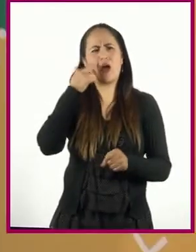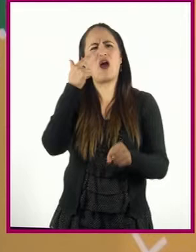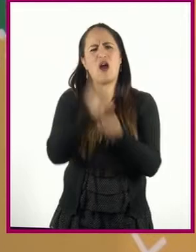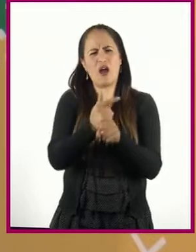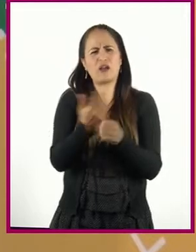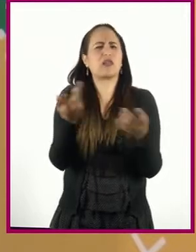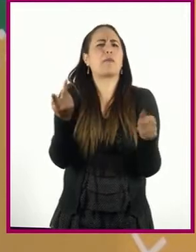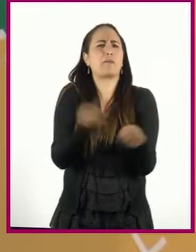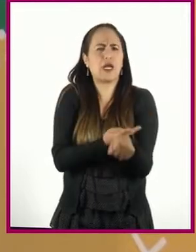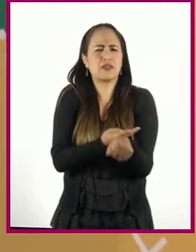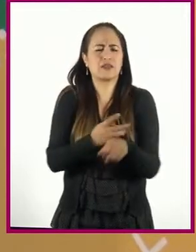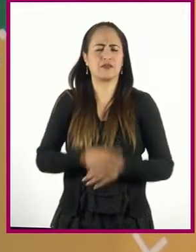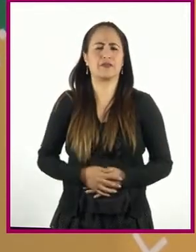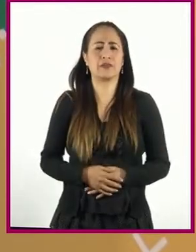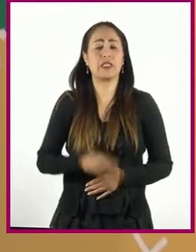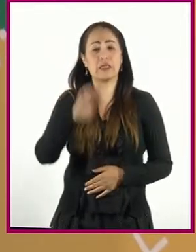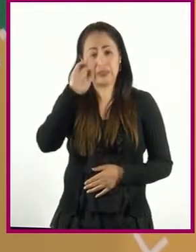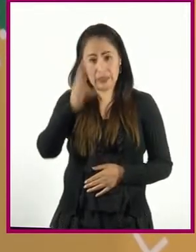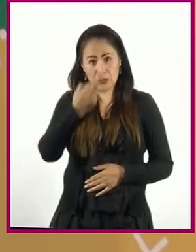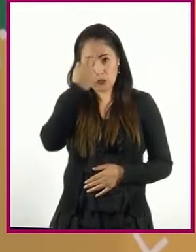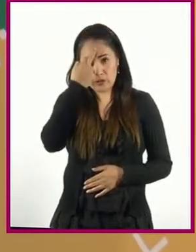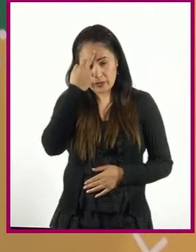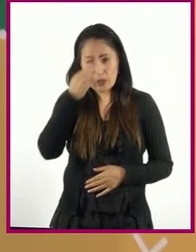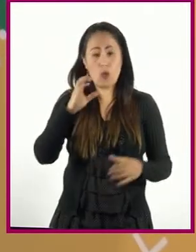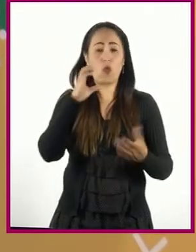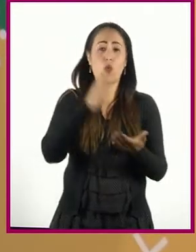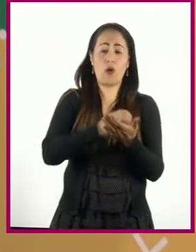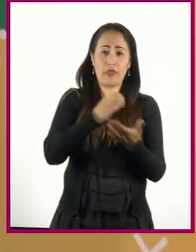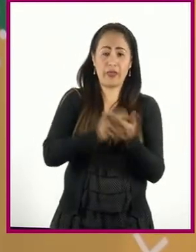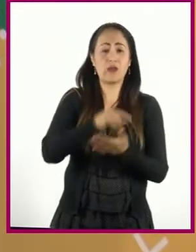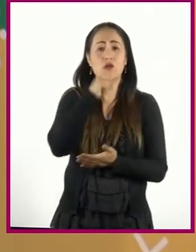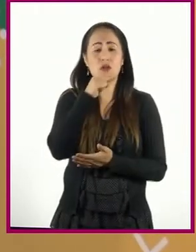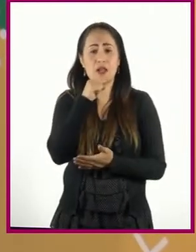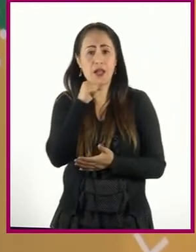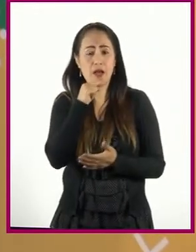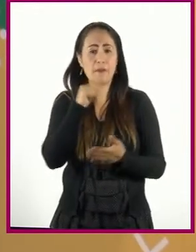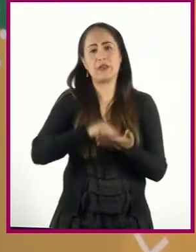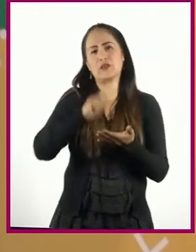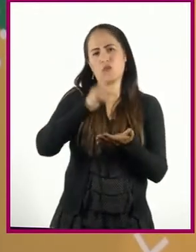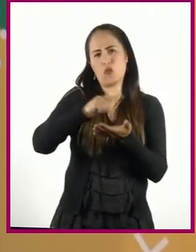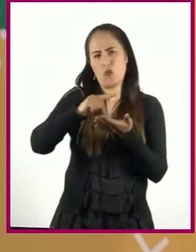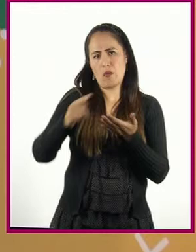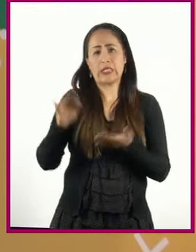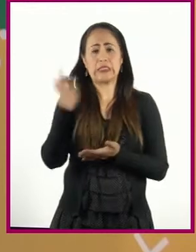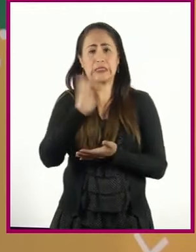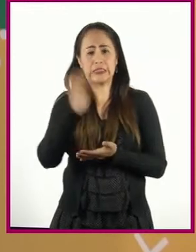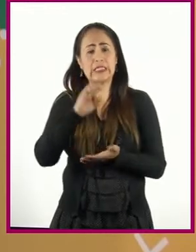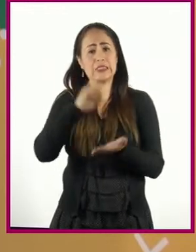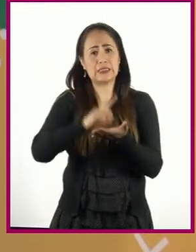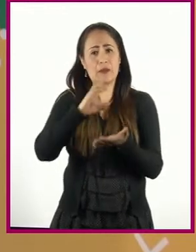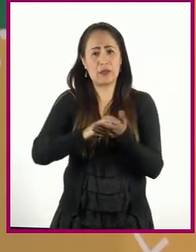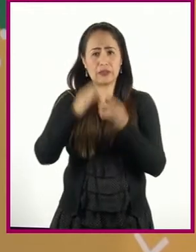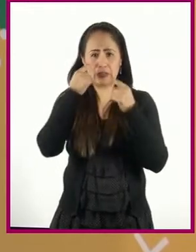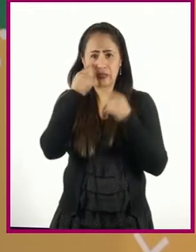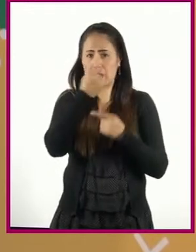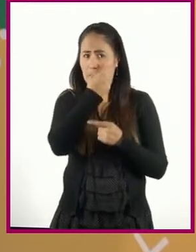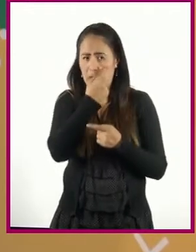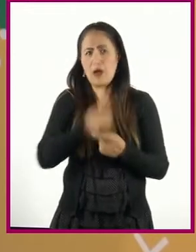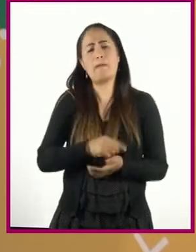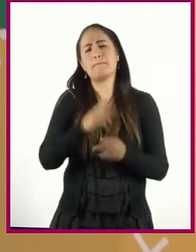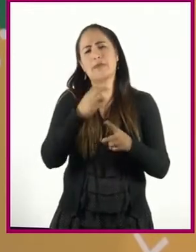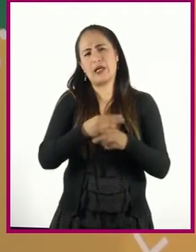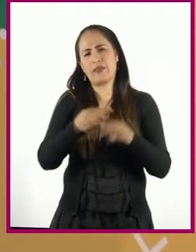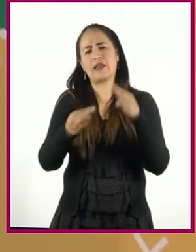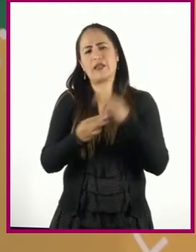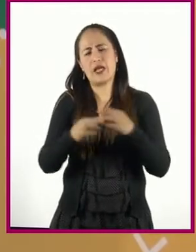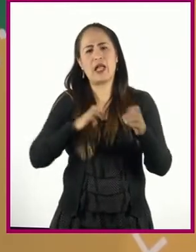microondas. Recuerden tener a la mano su cuaderno y lápiz o bolígrafo. Si tienen alguna discapacidad visual, preparen sus hojas Leyer,